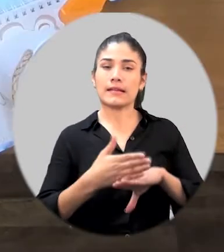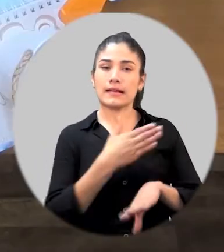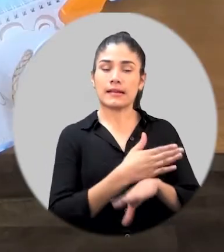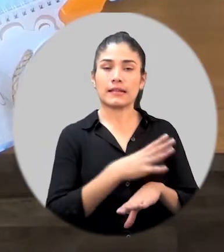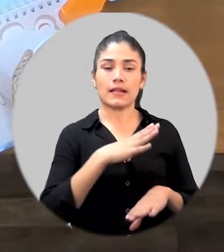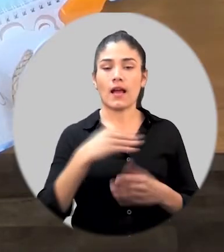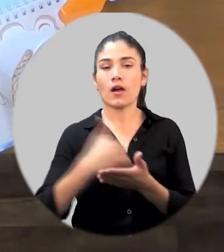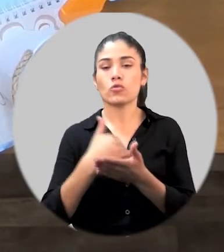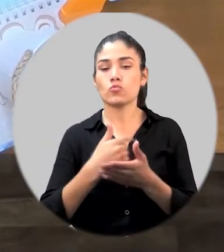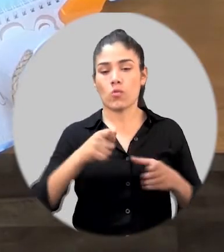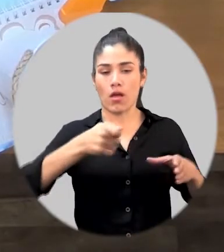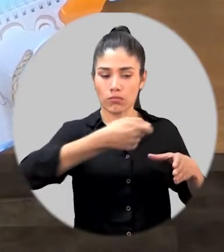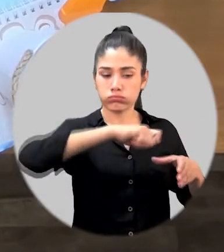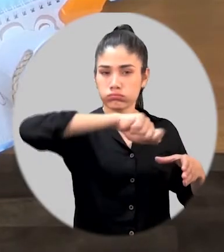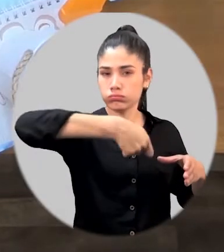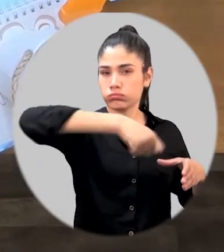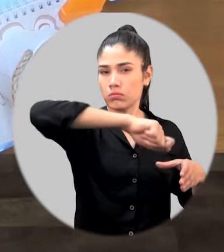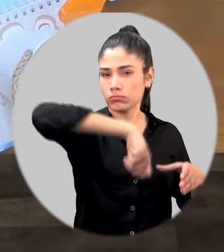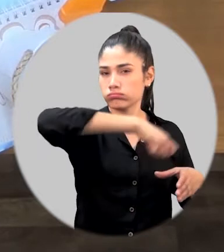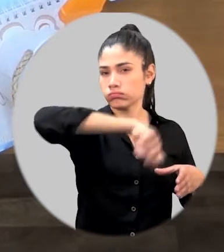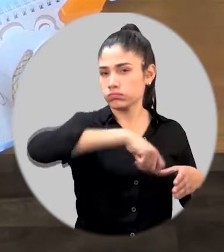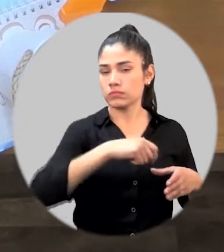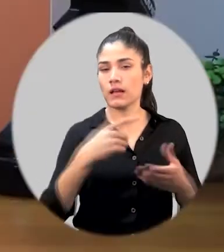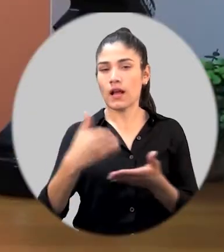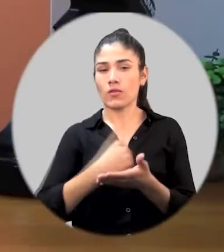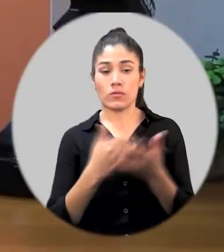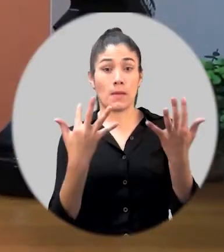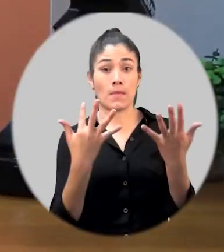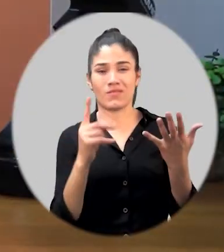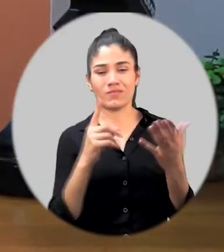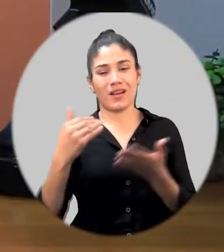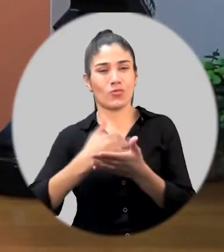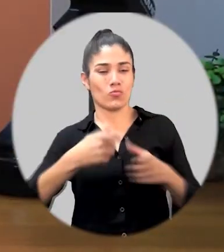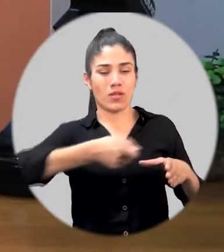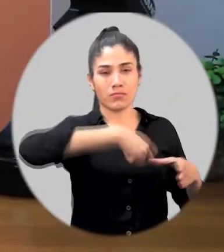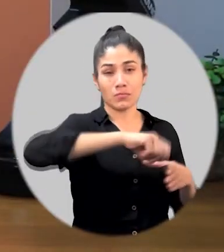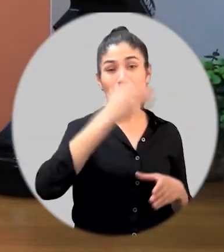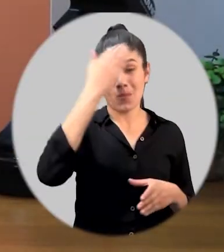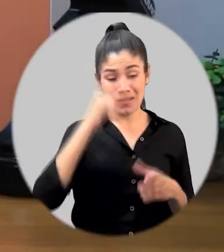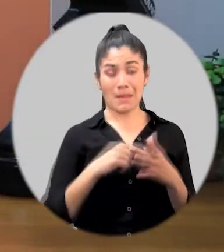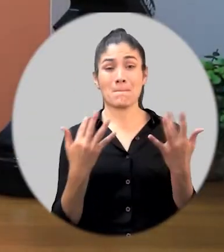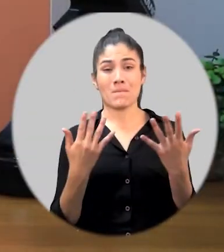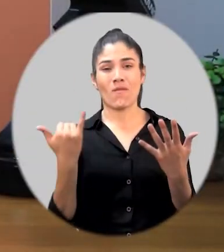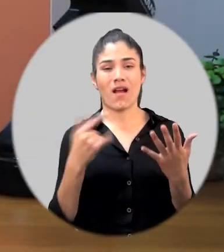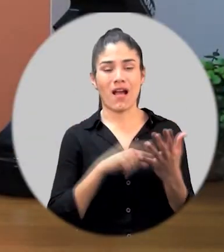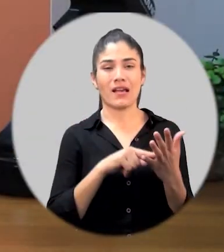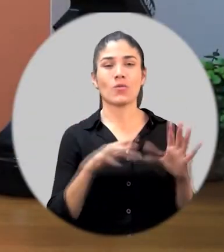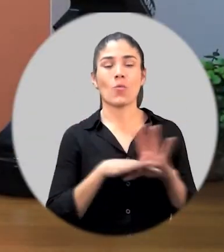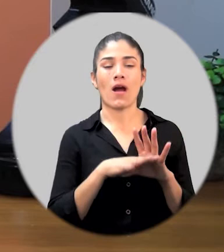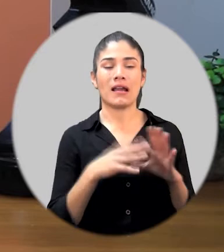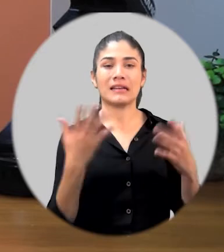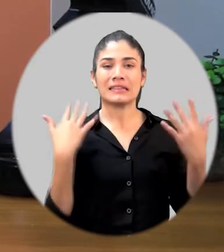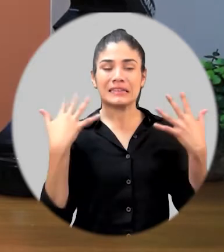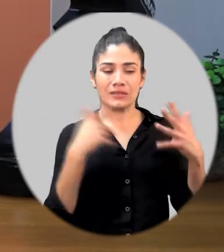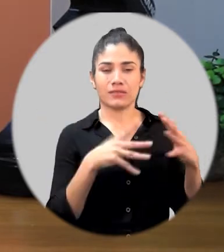incorporar con una espátula o con algo externo a las manos, porque las manos tienden a dar más calor